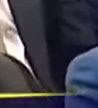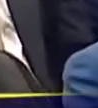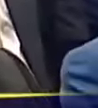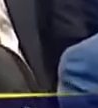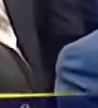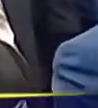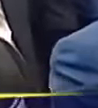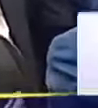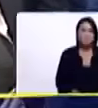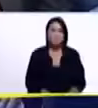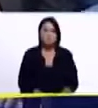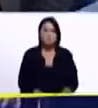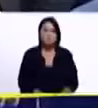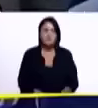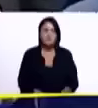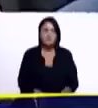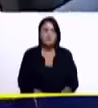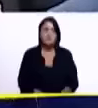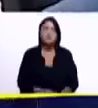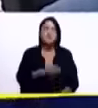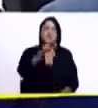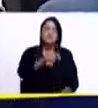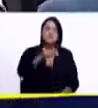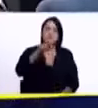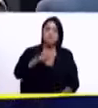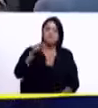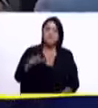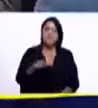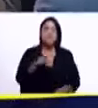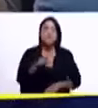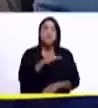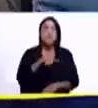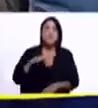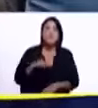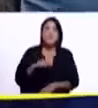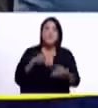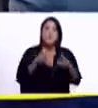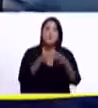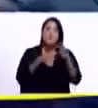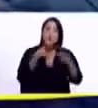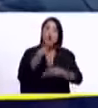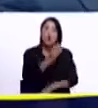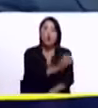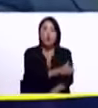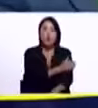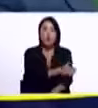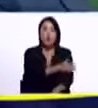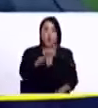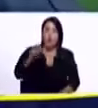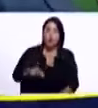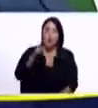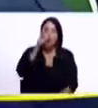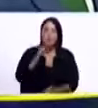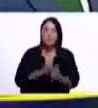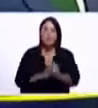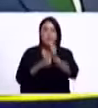Toro, coordinadora nacional de Mujeres de Fuerza Vecinal, igualmente al líder